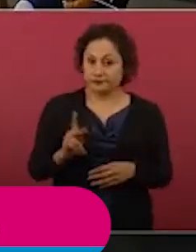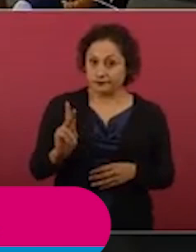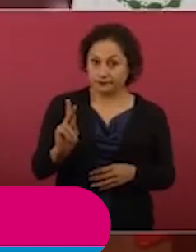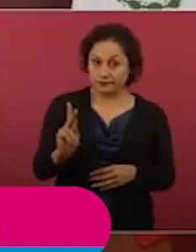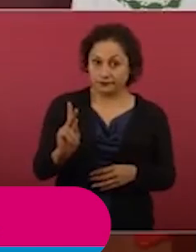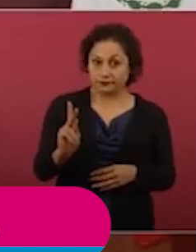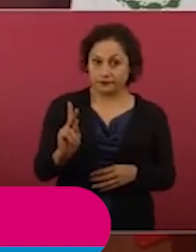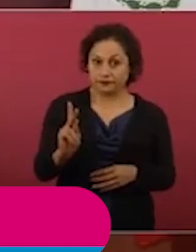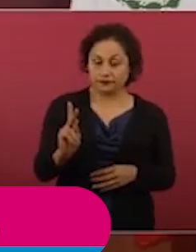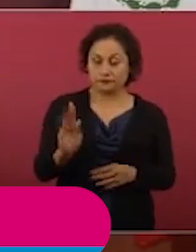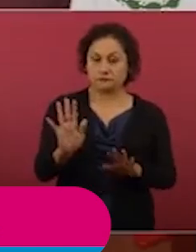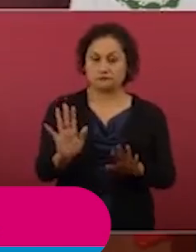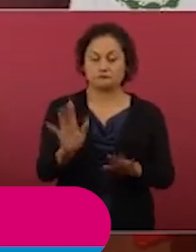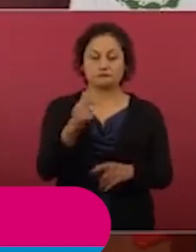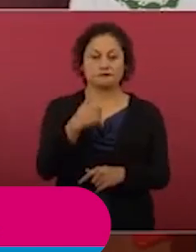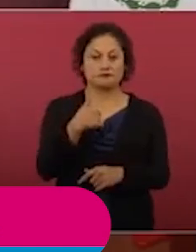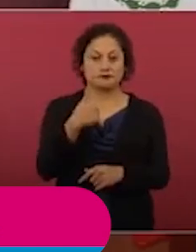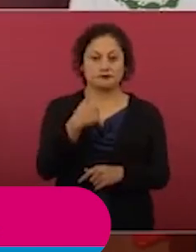no quiero que